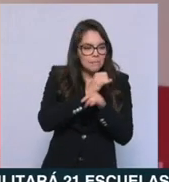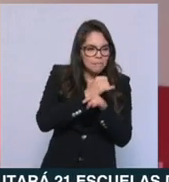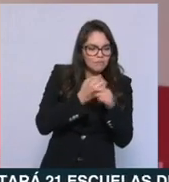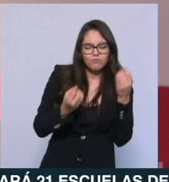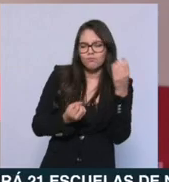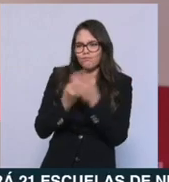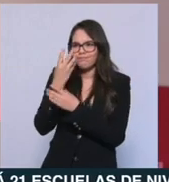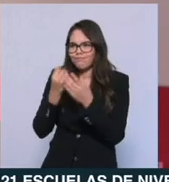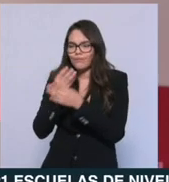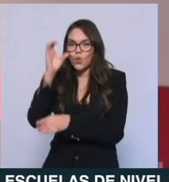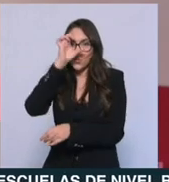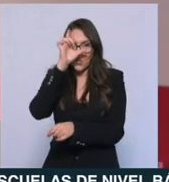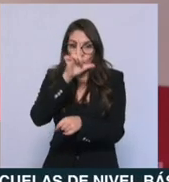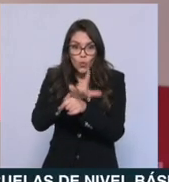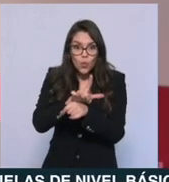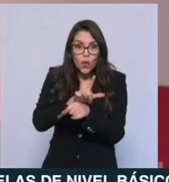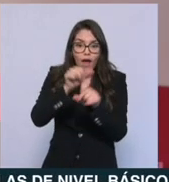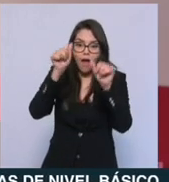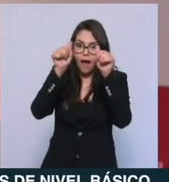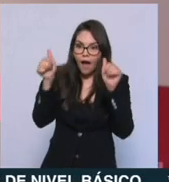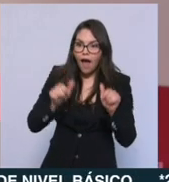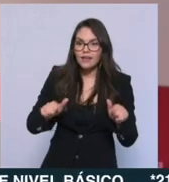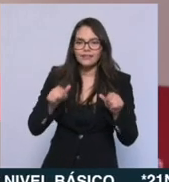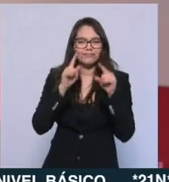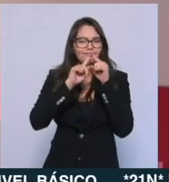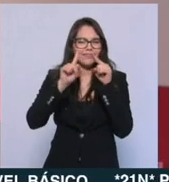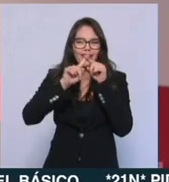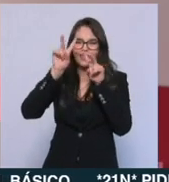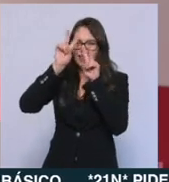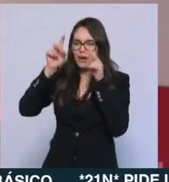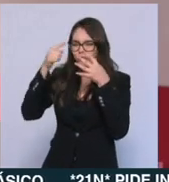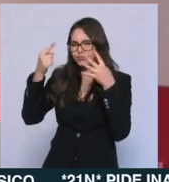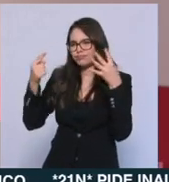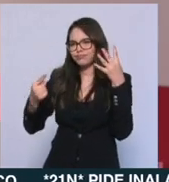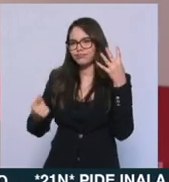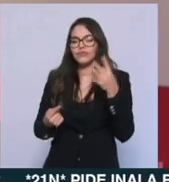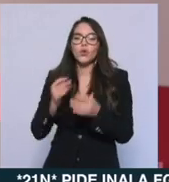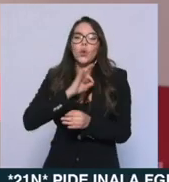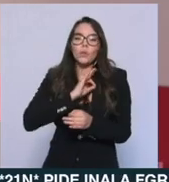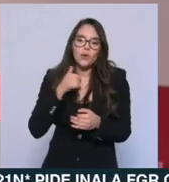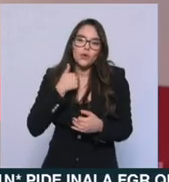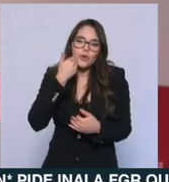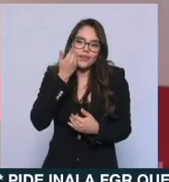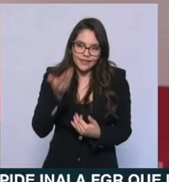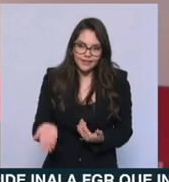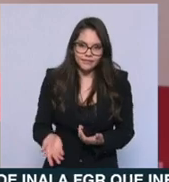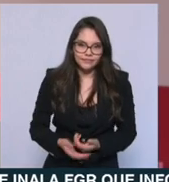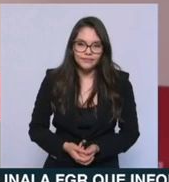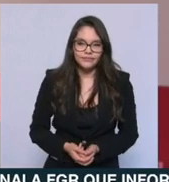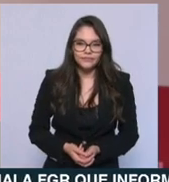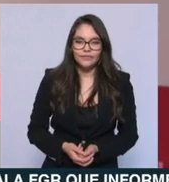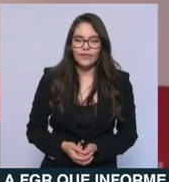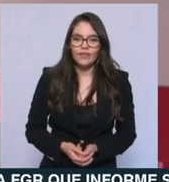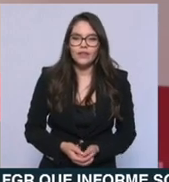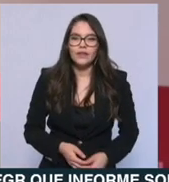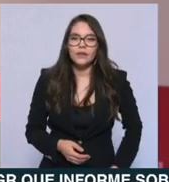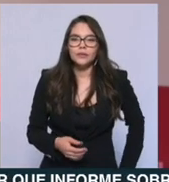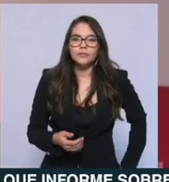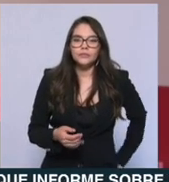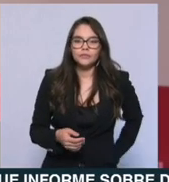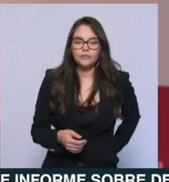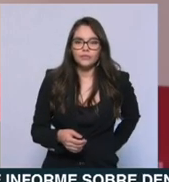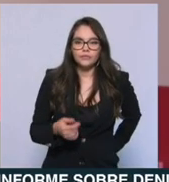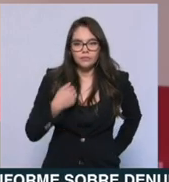innovación, la cultura, las artes, la lengua, ¿no? Que también pues, nos facilita las relaciones. Y yo creo